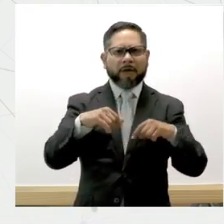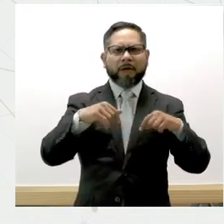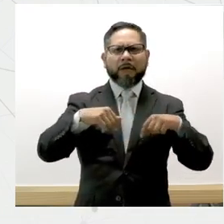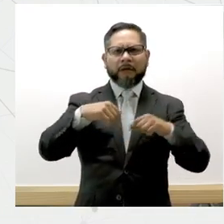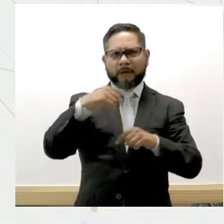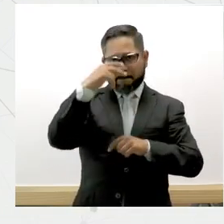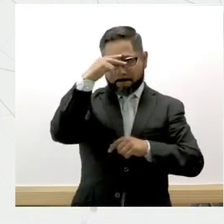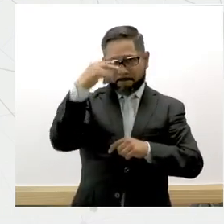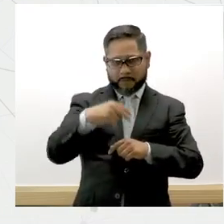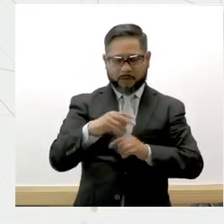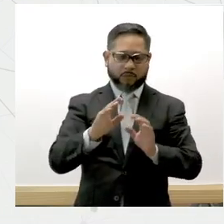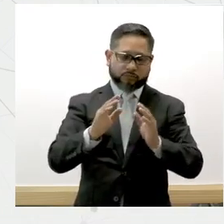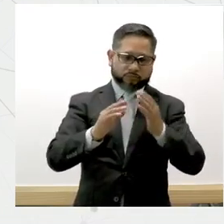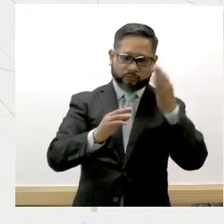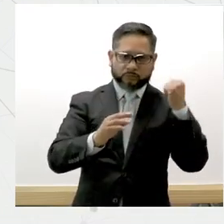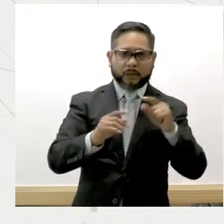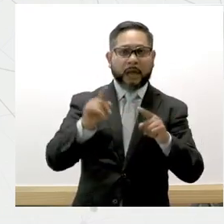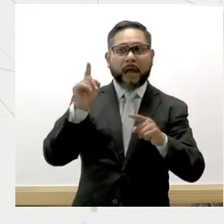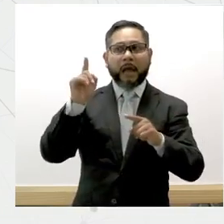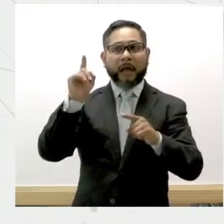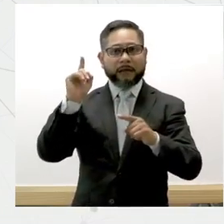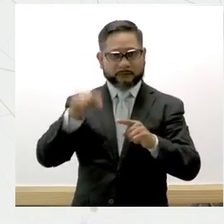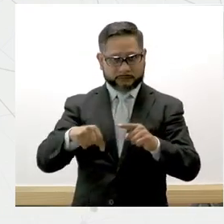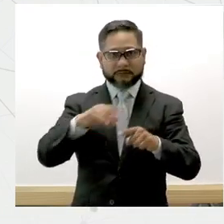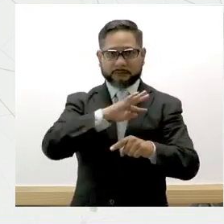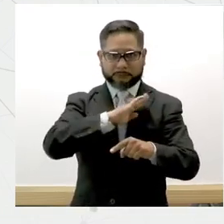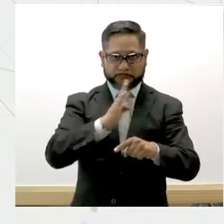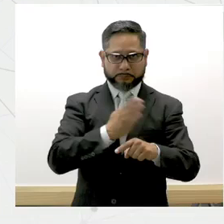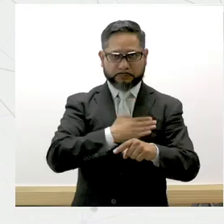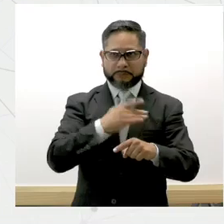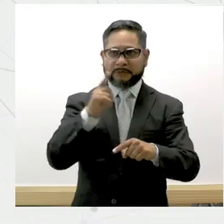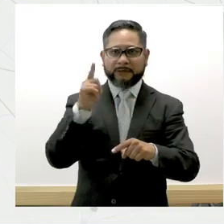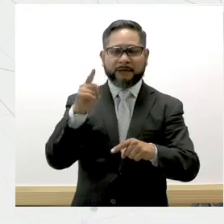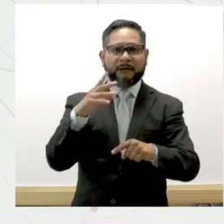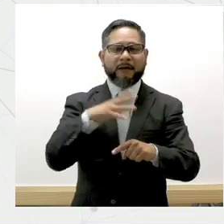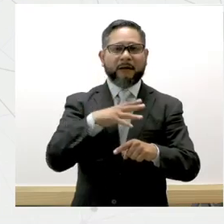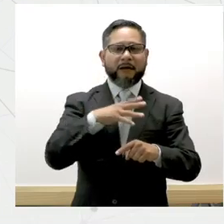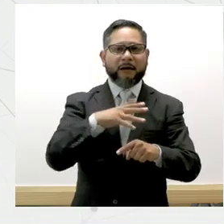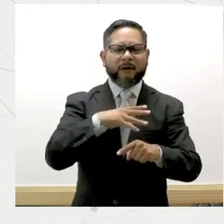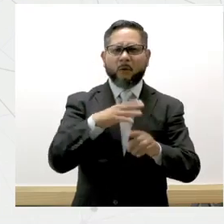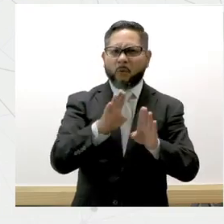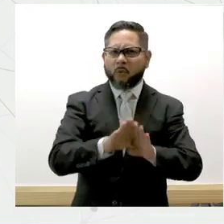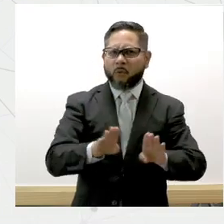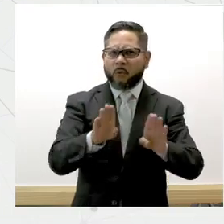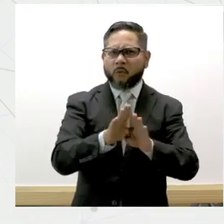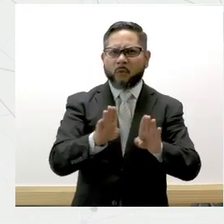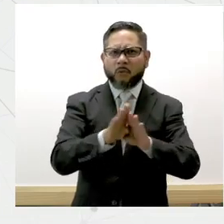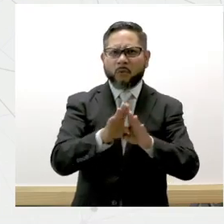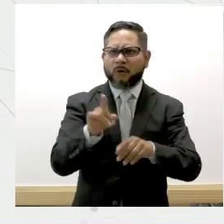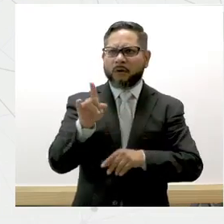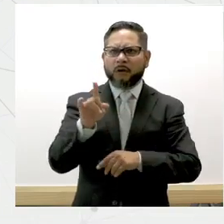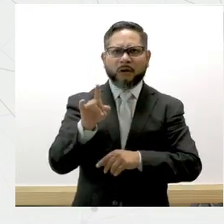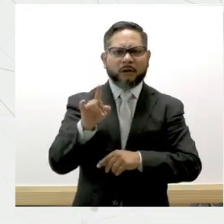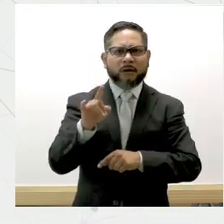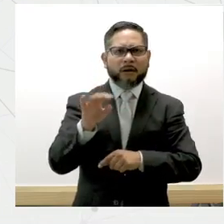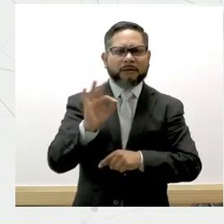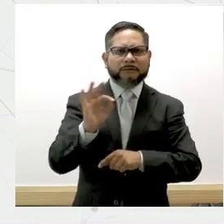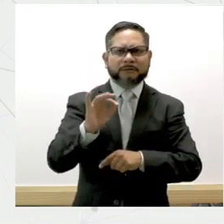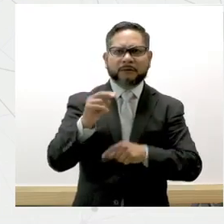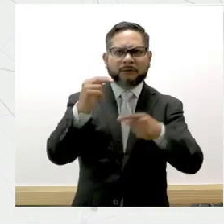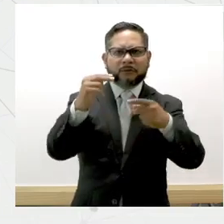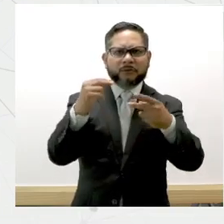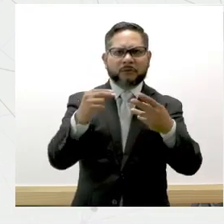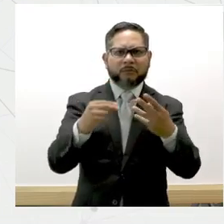España y con carácter general a nivel internacional, los chatbots tienen nombre de mujer. Siri,